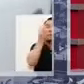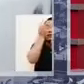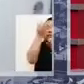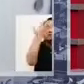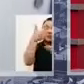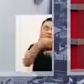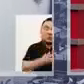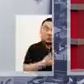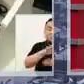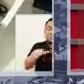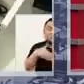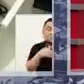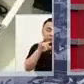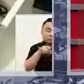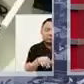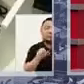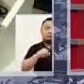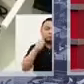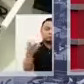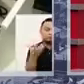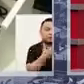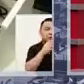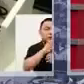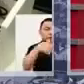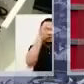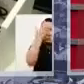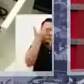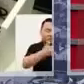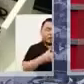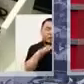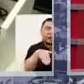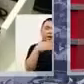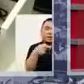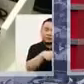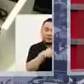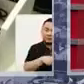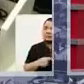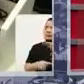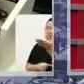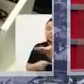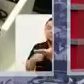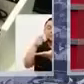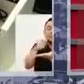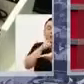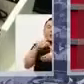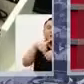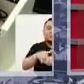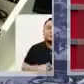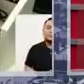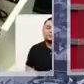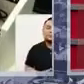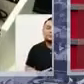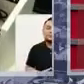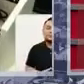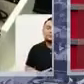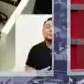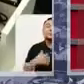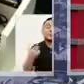200.000. La proporción que tiene los partidarios de los votos por Castillo ahí es